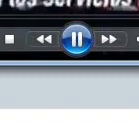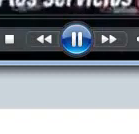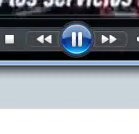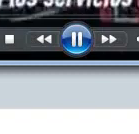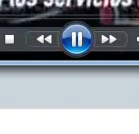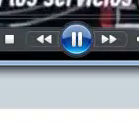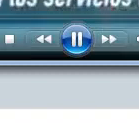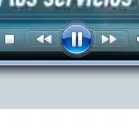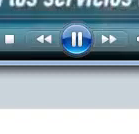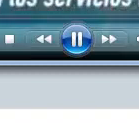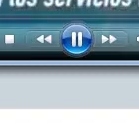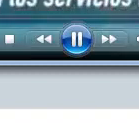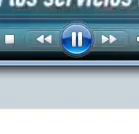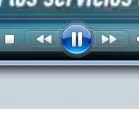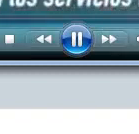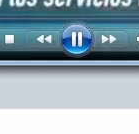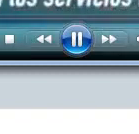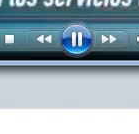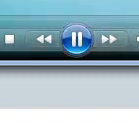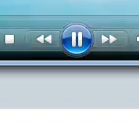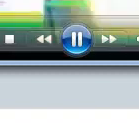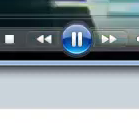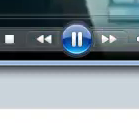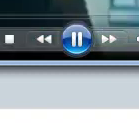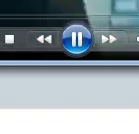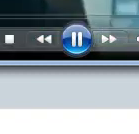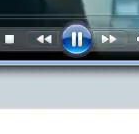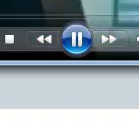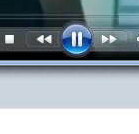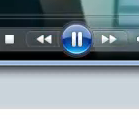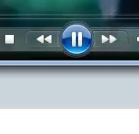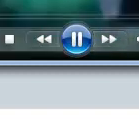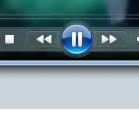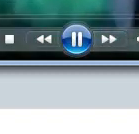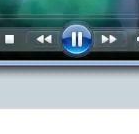plan de vuelo ni ha reportado con los servicios de tránsito aéreo.